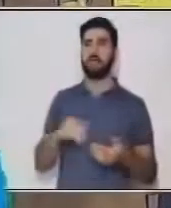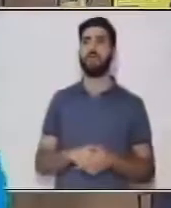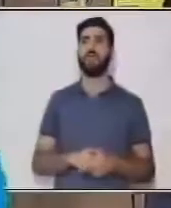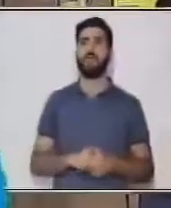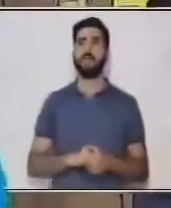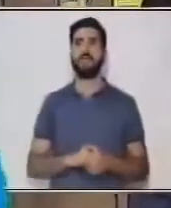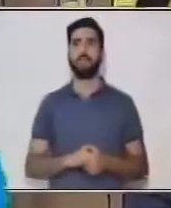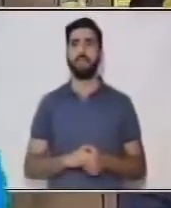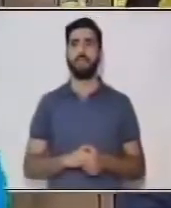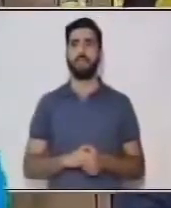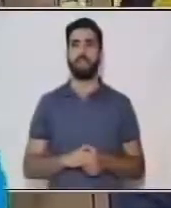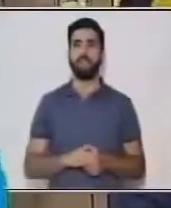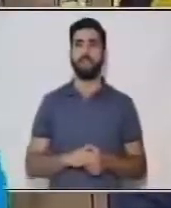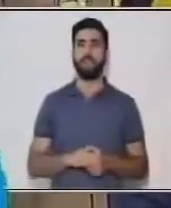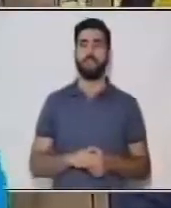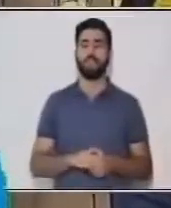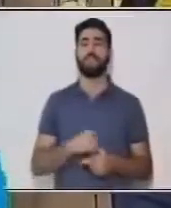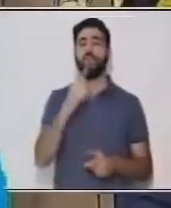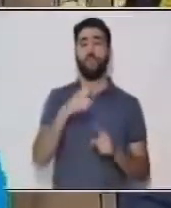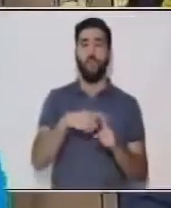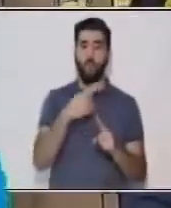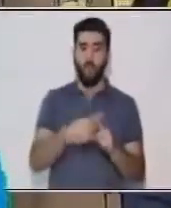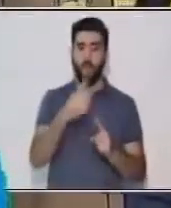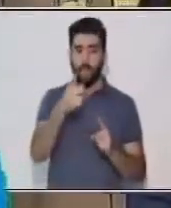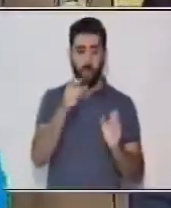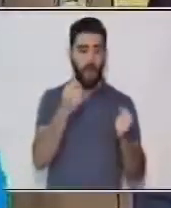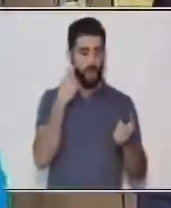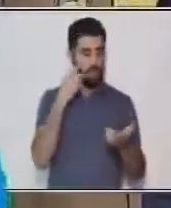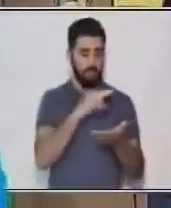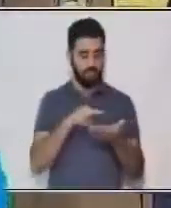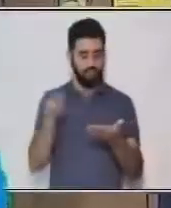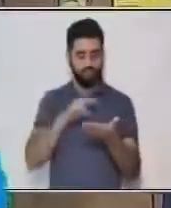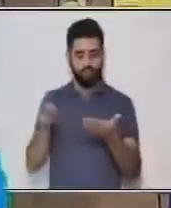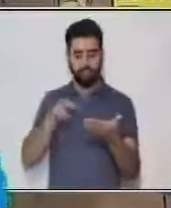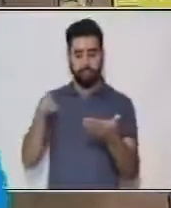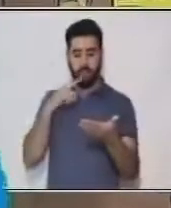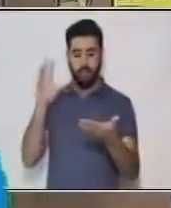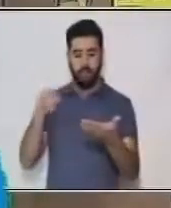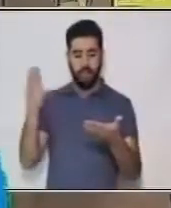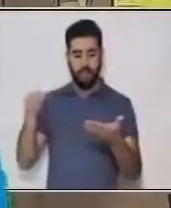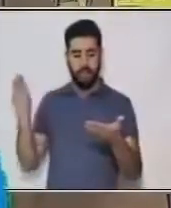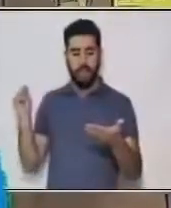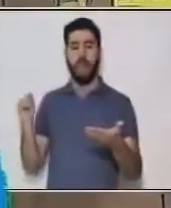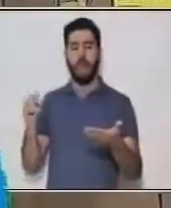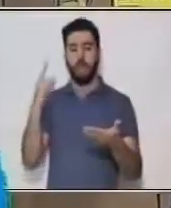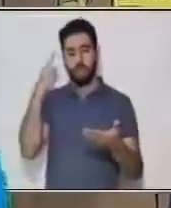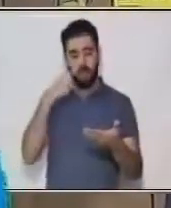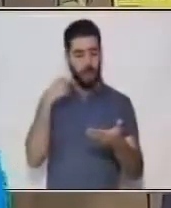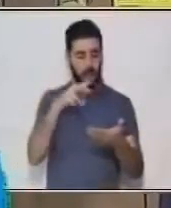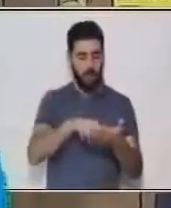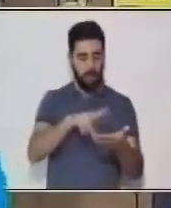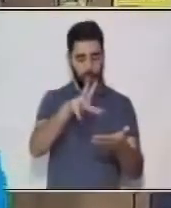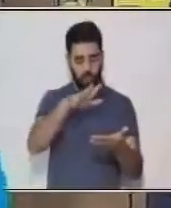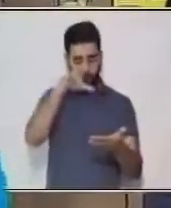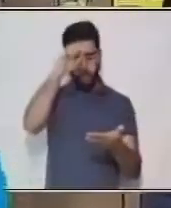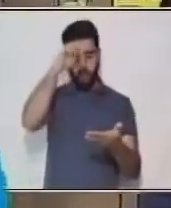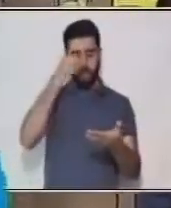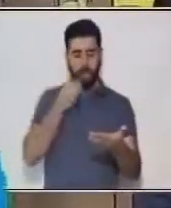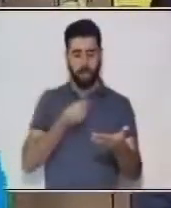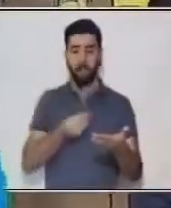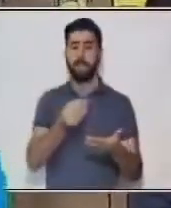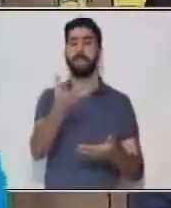equipo, toda vez que la lectura oral es usada para transmitir el mensaje del texto a un determinado grupo